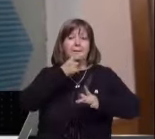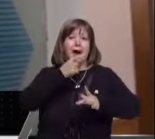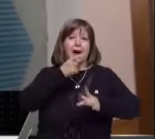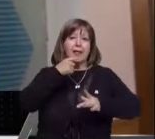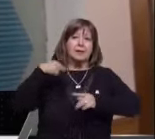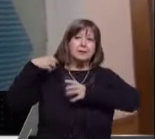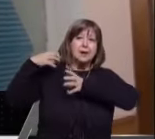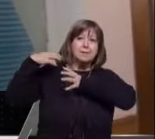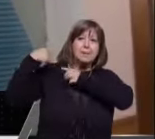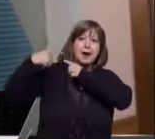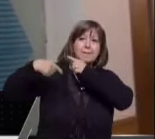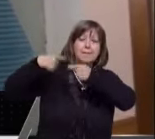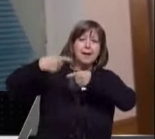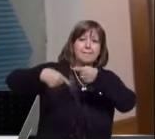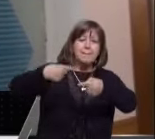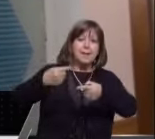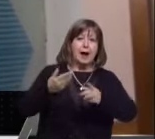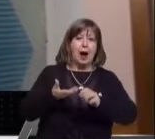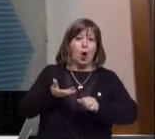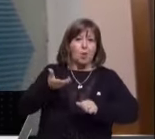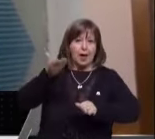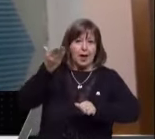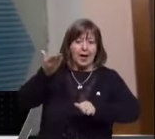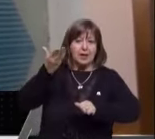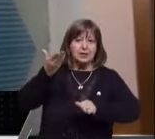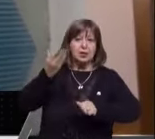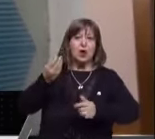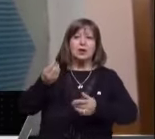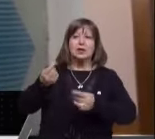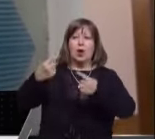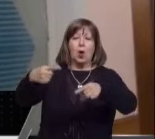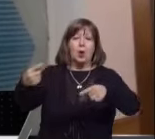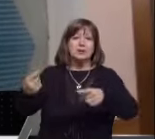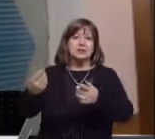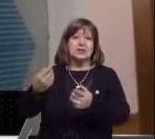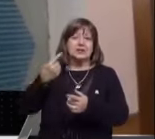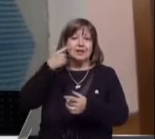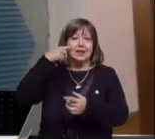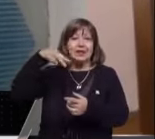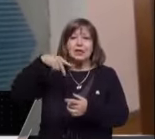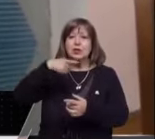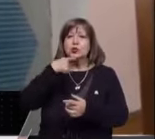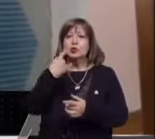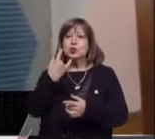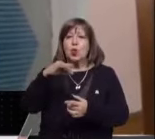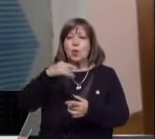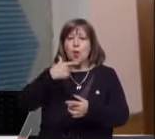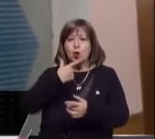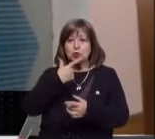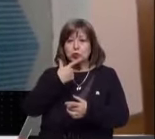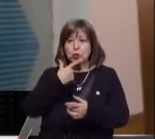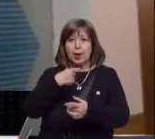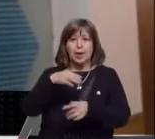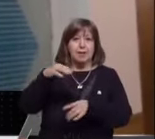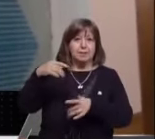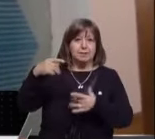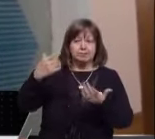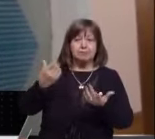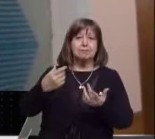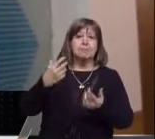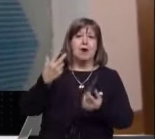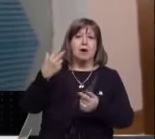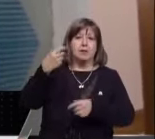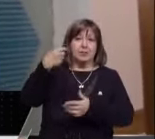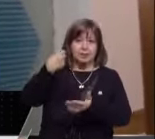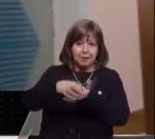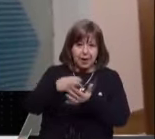perfecta entre el aumento desmedido de los insumos médicos que nosotros utilizamos, que son 100% en dólares, de los honorarios